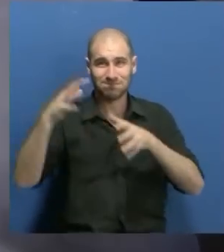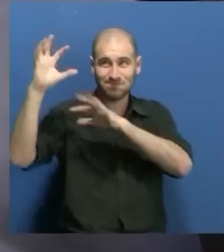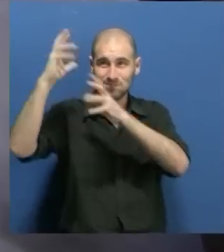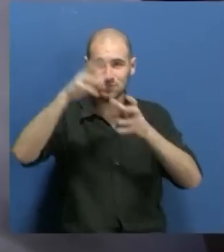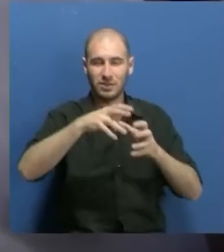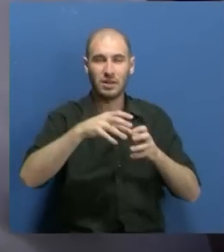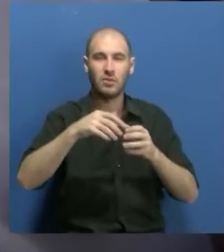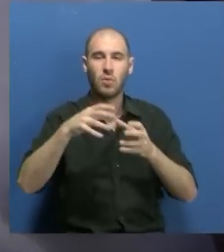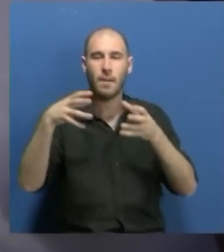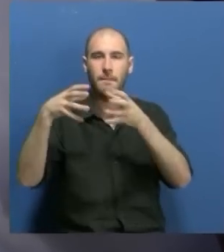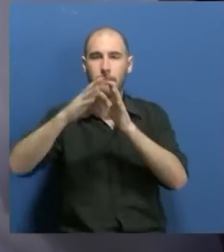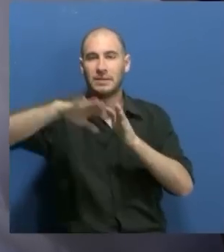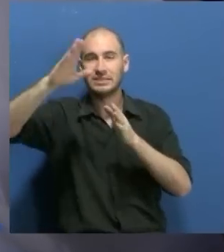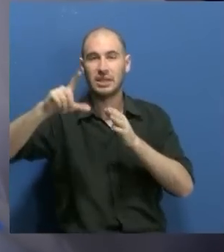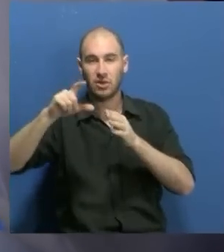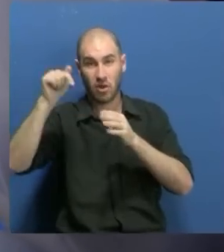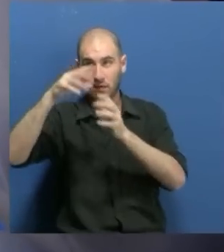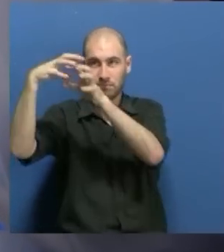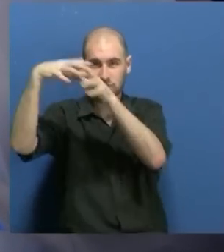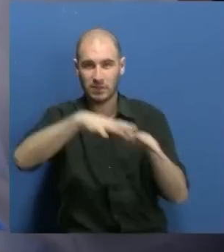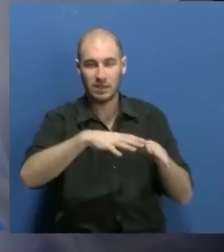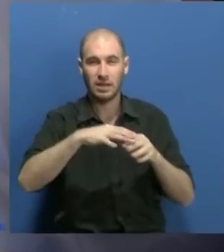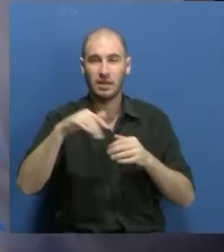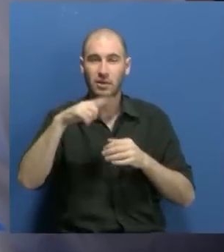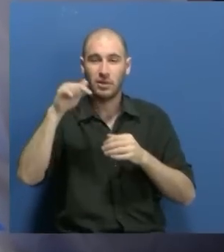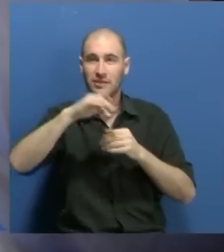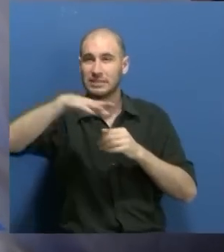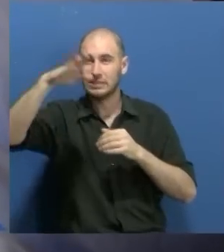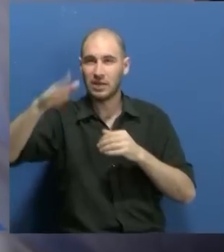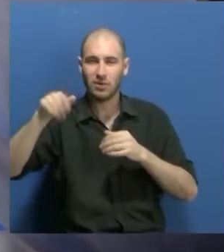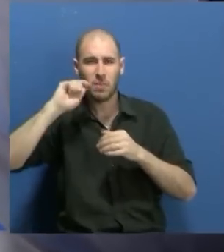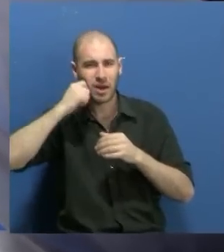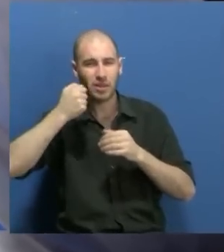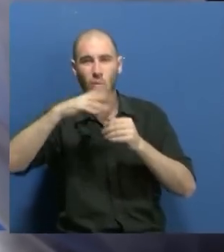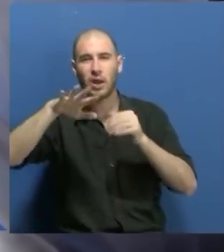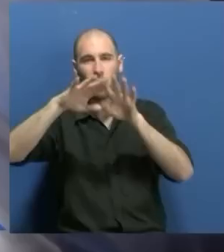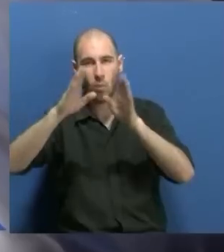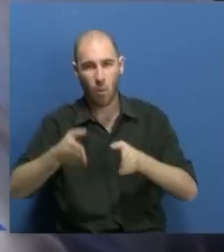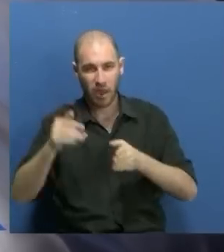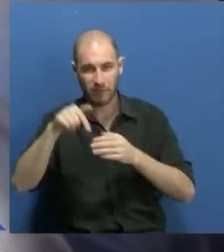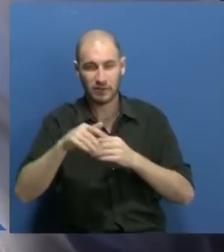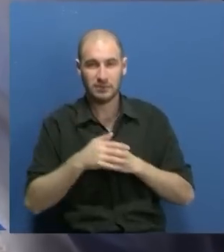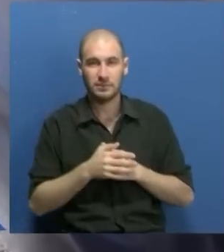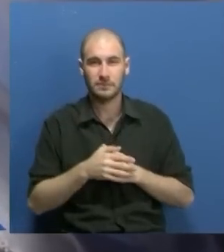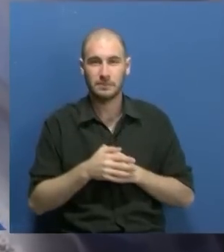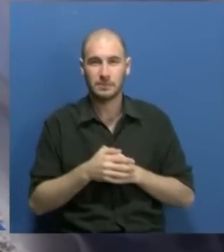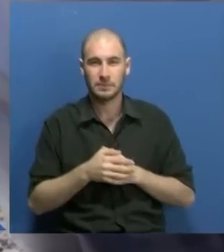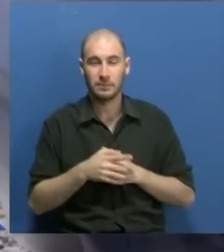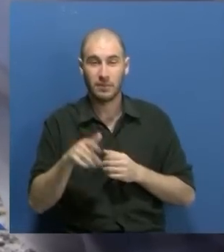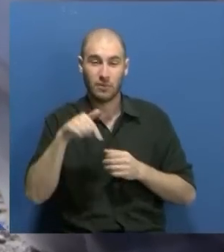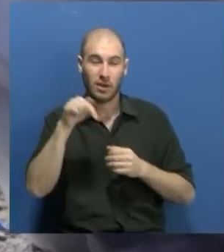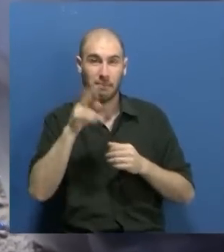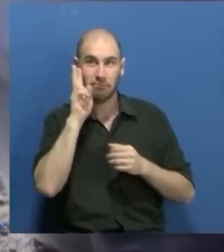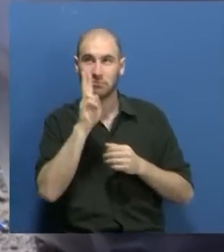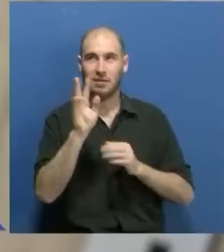desprendió una parte del Cerro Tolosa. Uh-huh. Cerro Tolosa es un cerro magnífico que tiene la Villa de las Cuevas en su espalda o en su frente, de acuerdo a cómo uno quiera